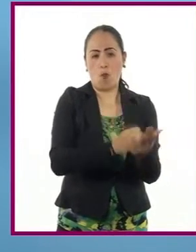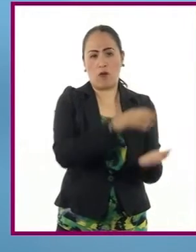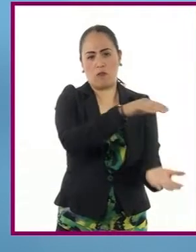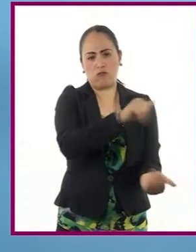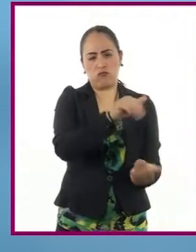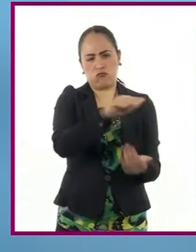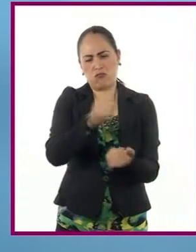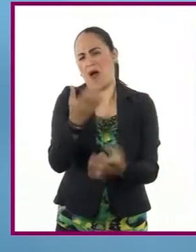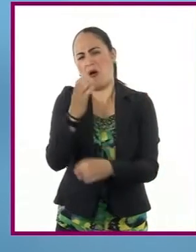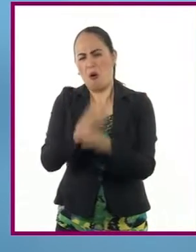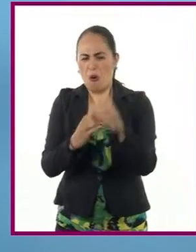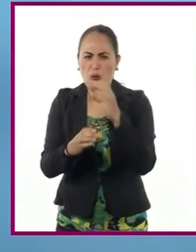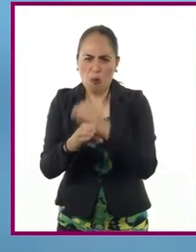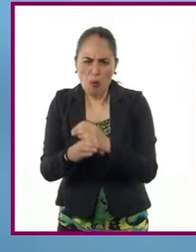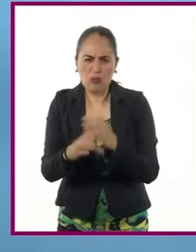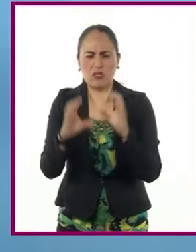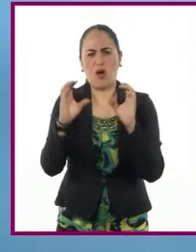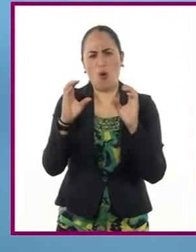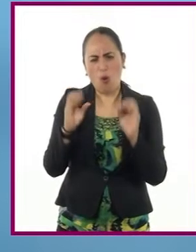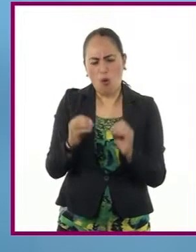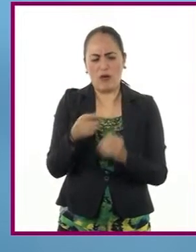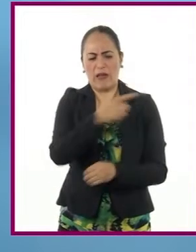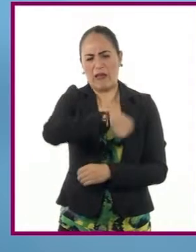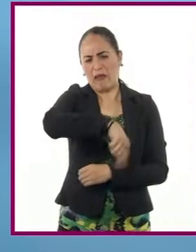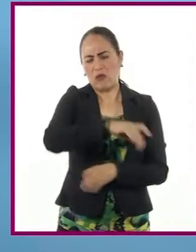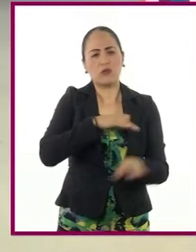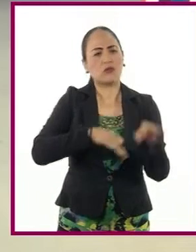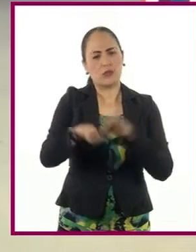en especie o con fuerza de trabajo.